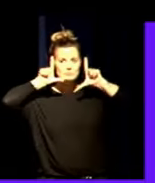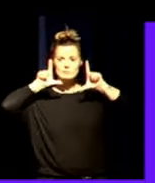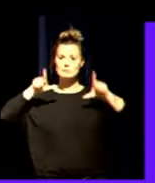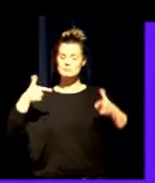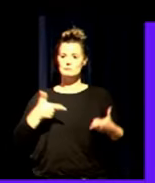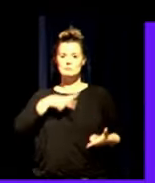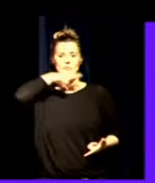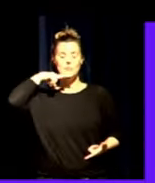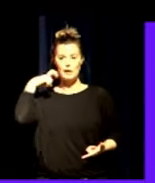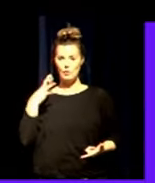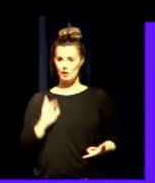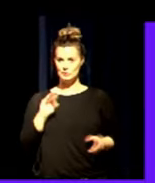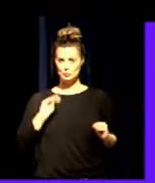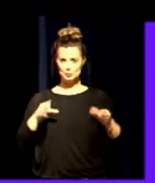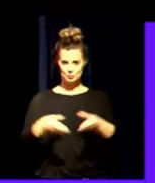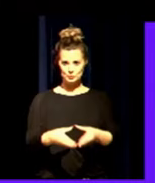lo que está haciendo.